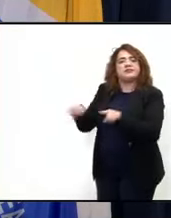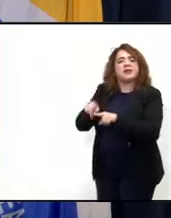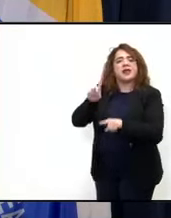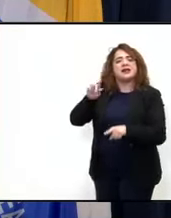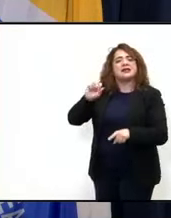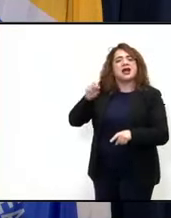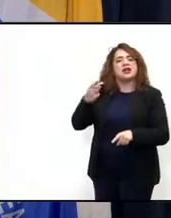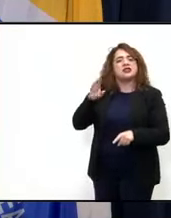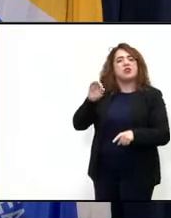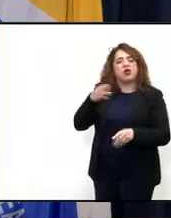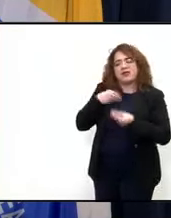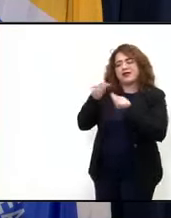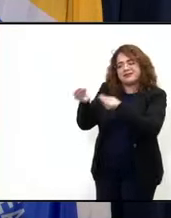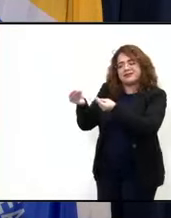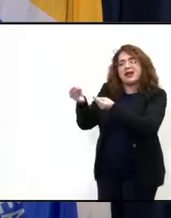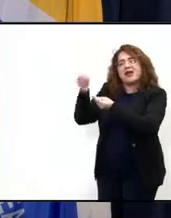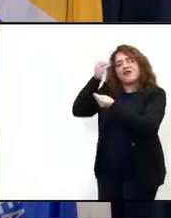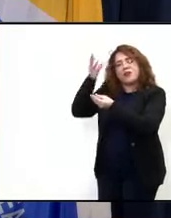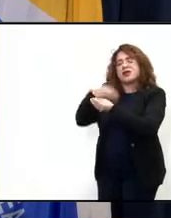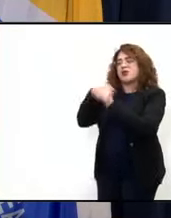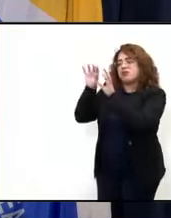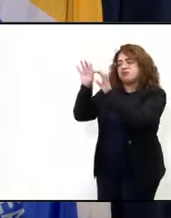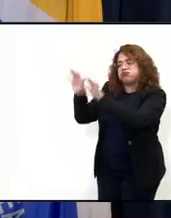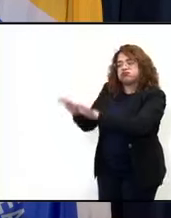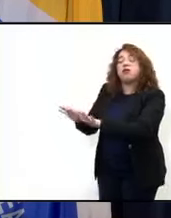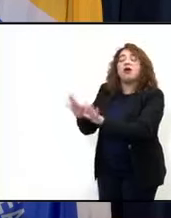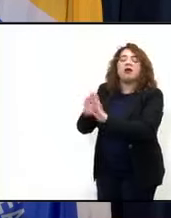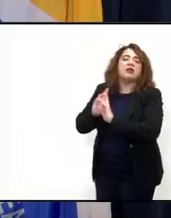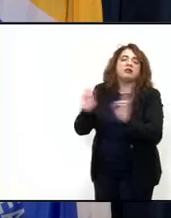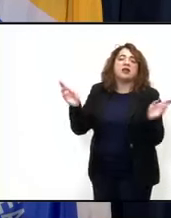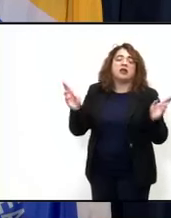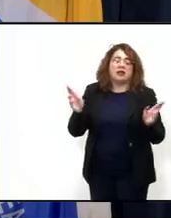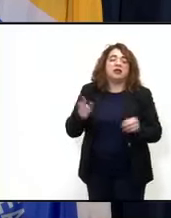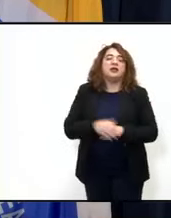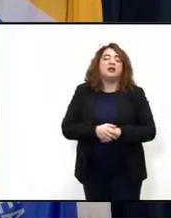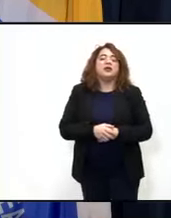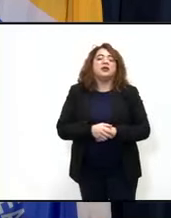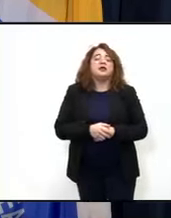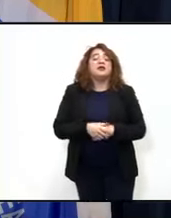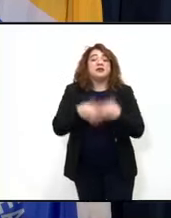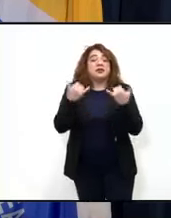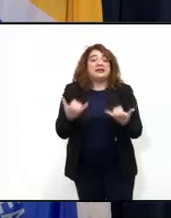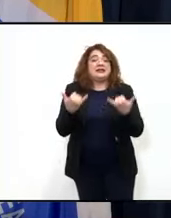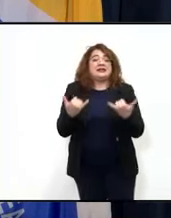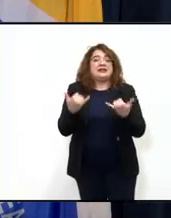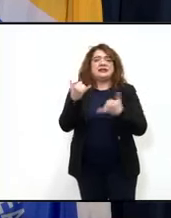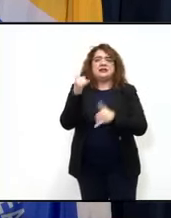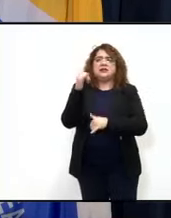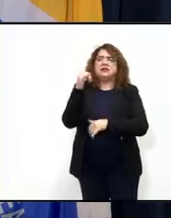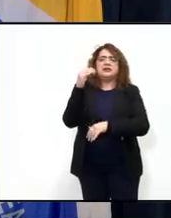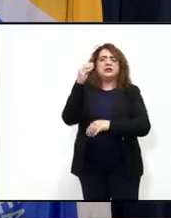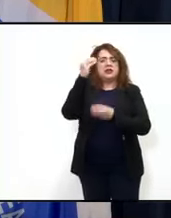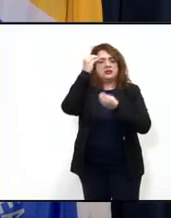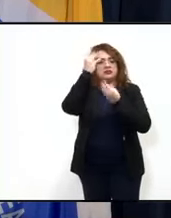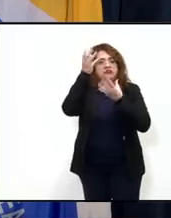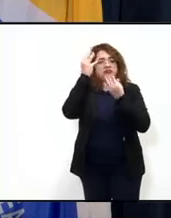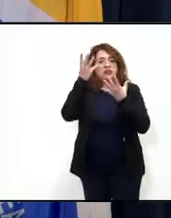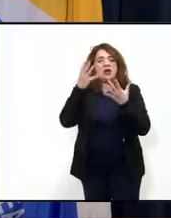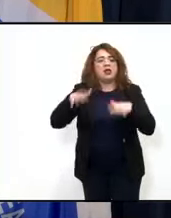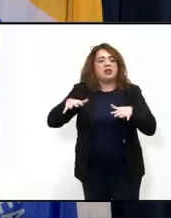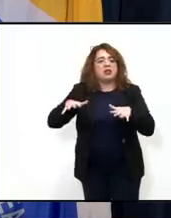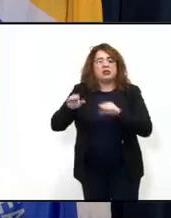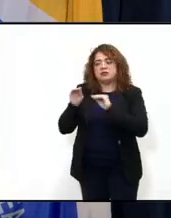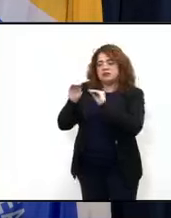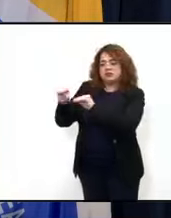el panel que acabo de mencionar, que vaya a tener nuevos datos, en este momento no está con